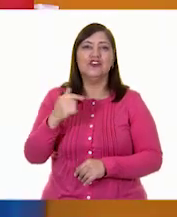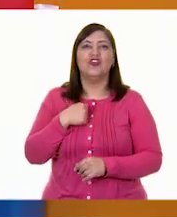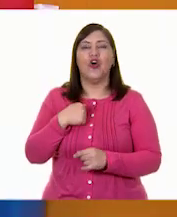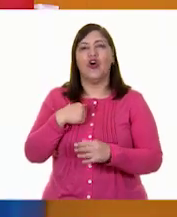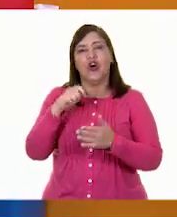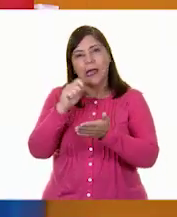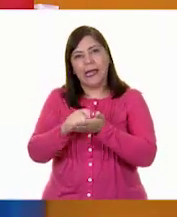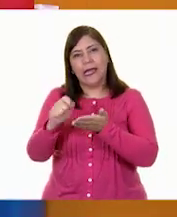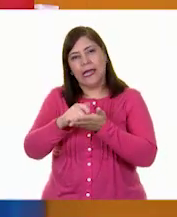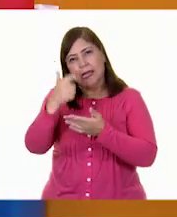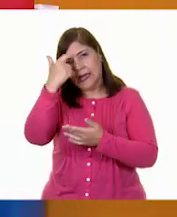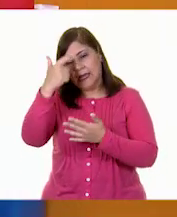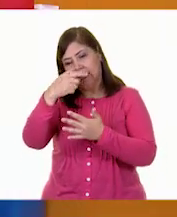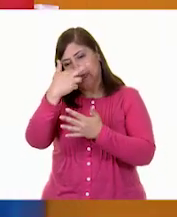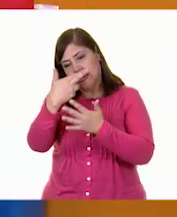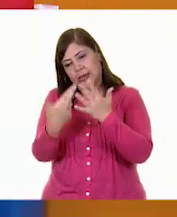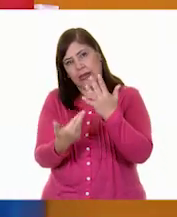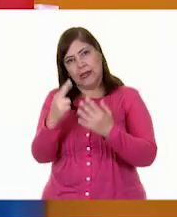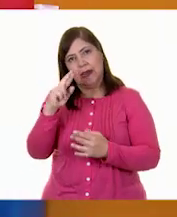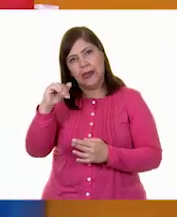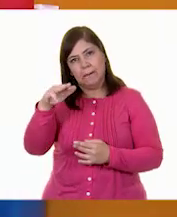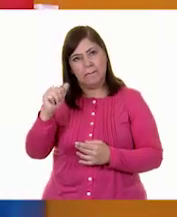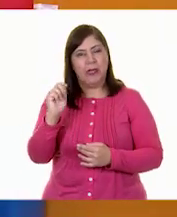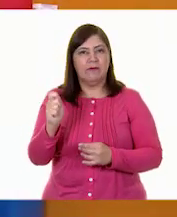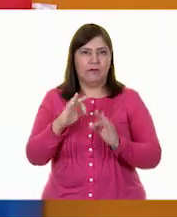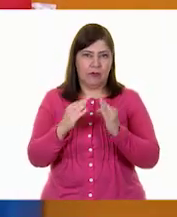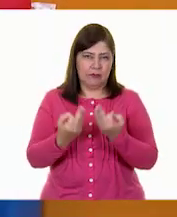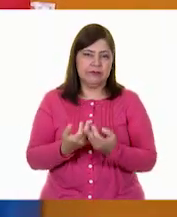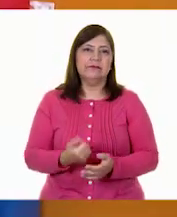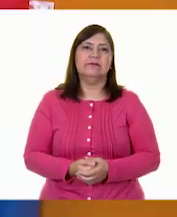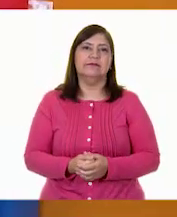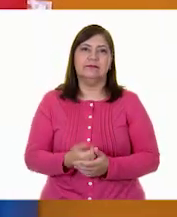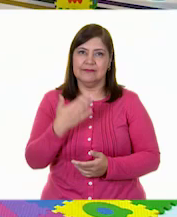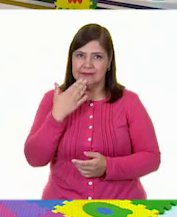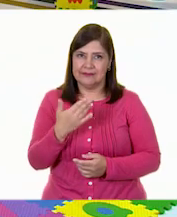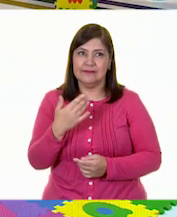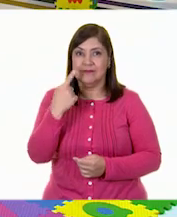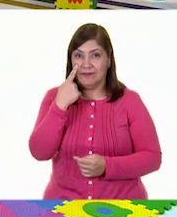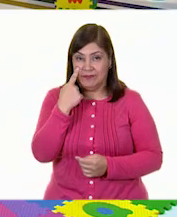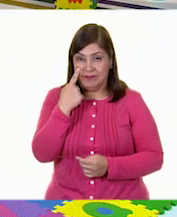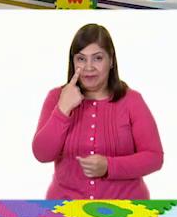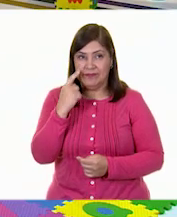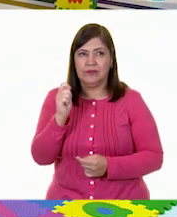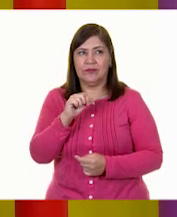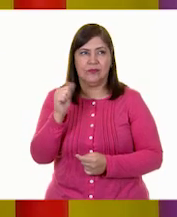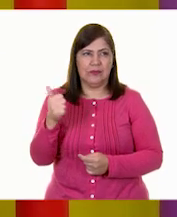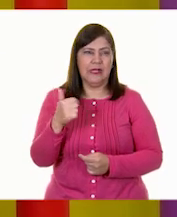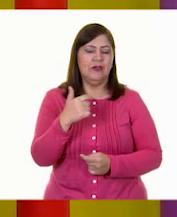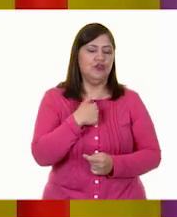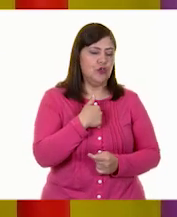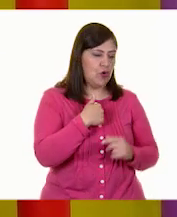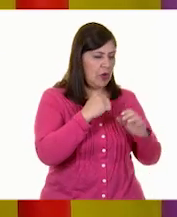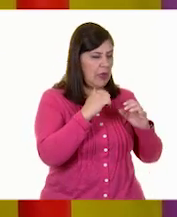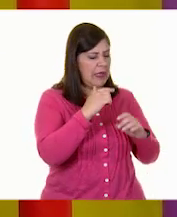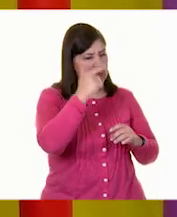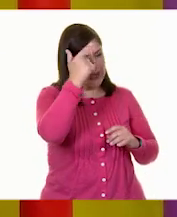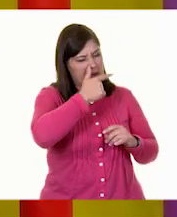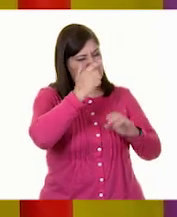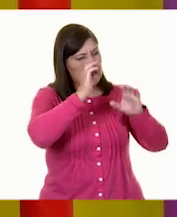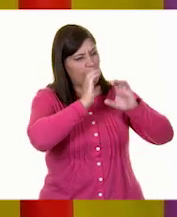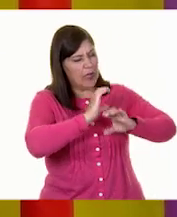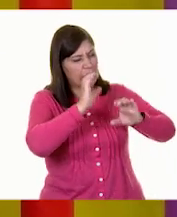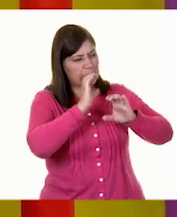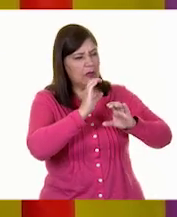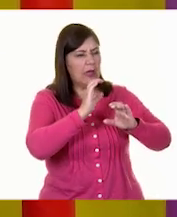Ajá. ¿Ok? Muy bien. Muy bien. Ahora la tuya. Ahí les va. Canto en la noche, nado de